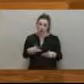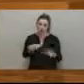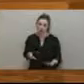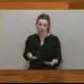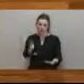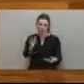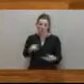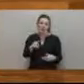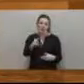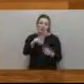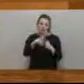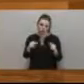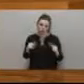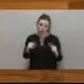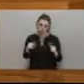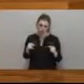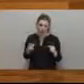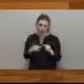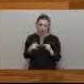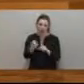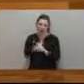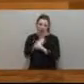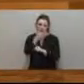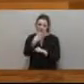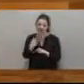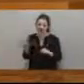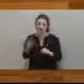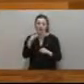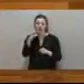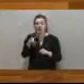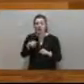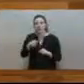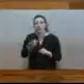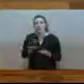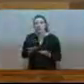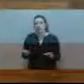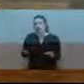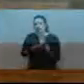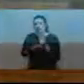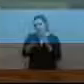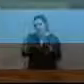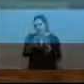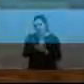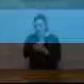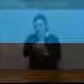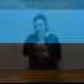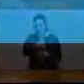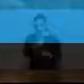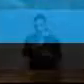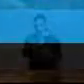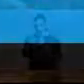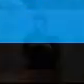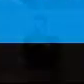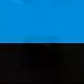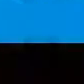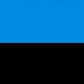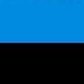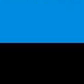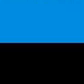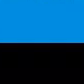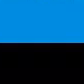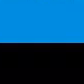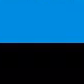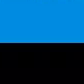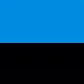para Asturias y en especial para con todos los vecinos de la zona oeste. Muchas gracias.